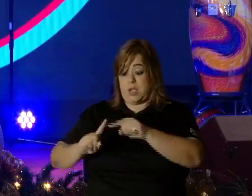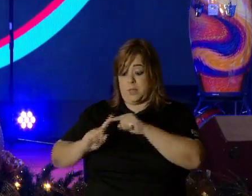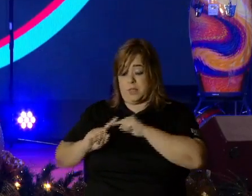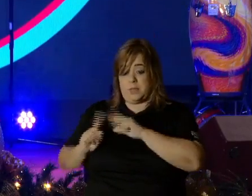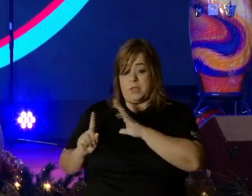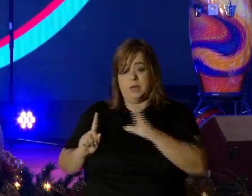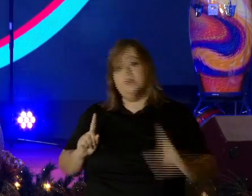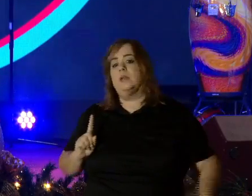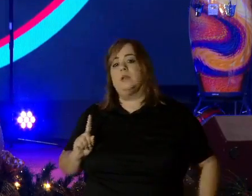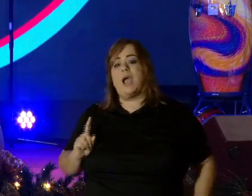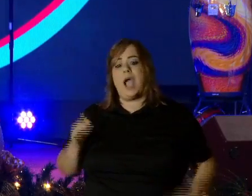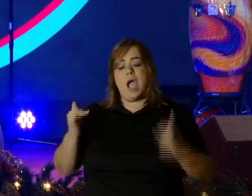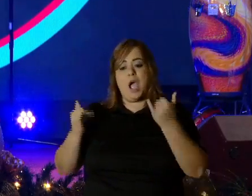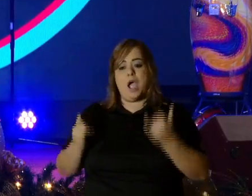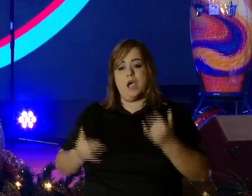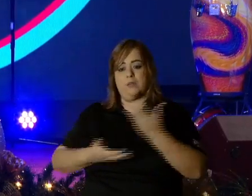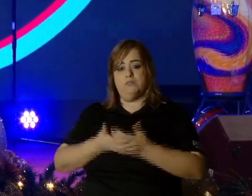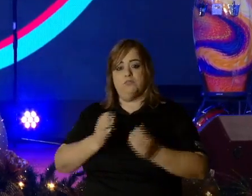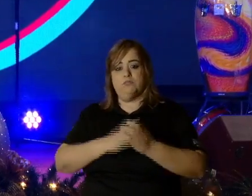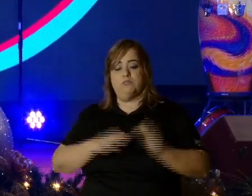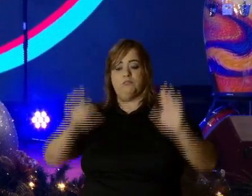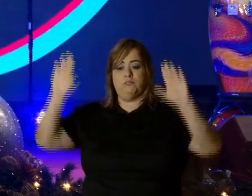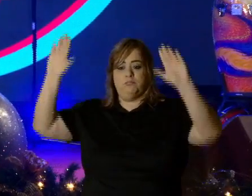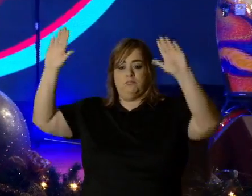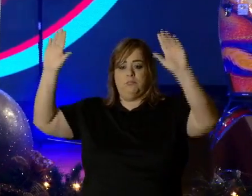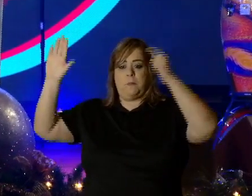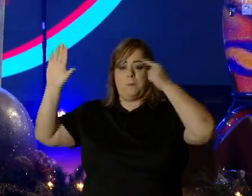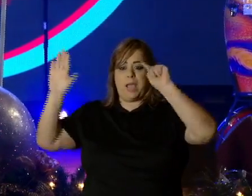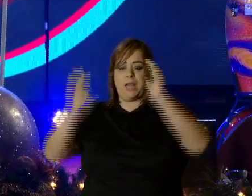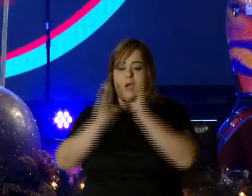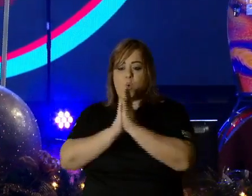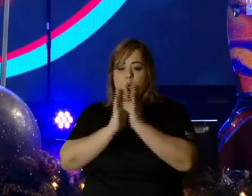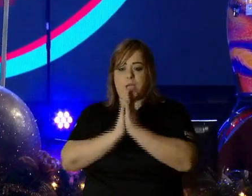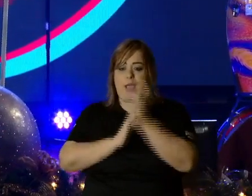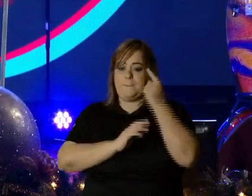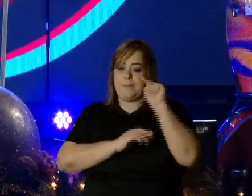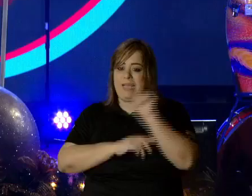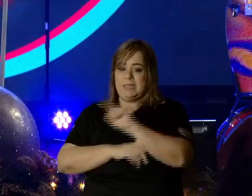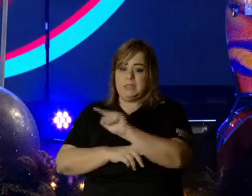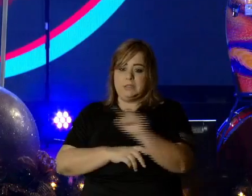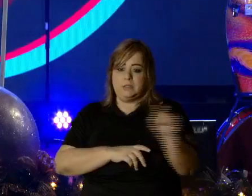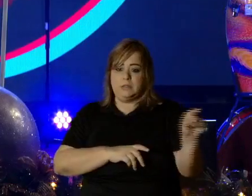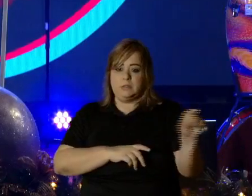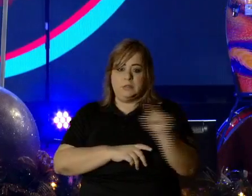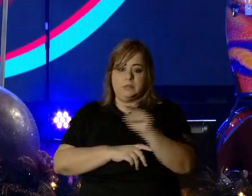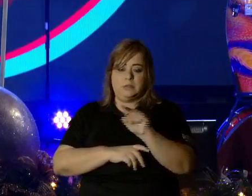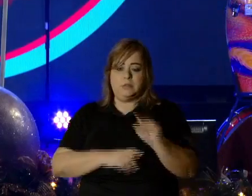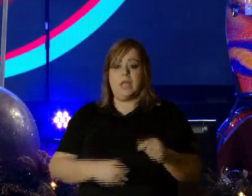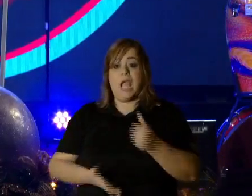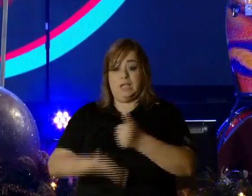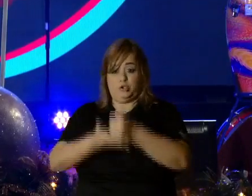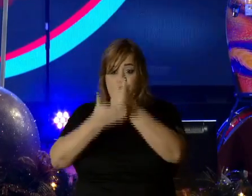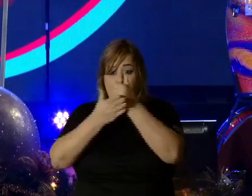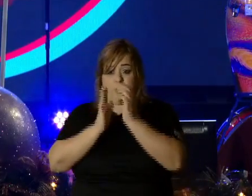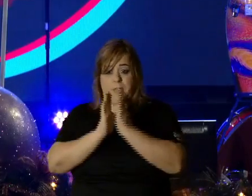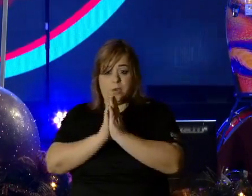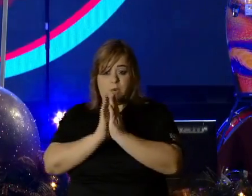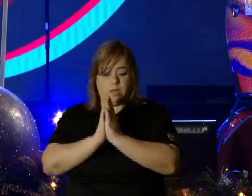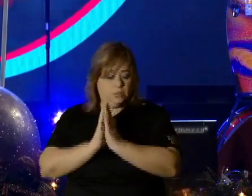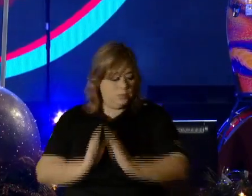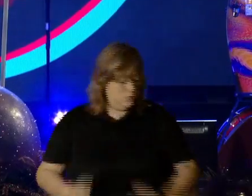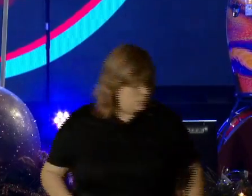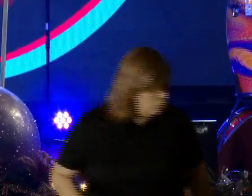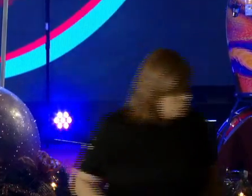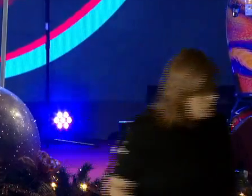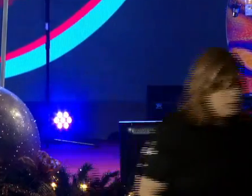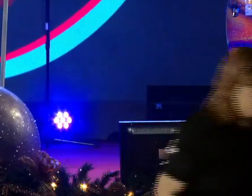Cristo, levante su mano, yo quiero orar por usted. ¿Habrá alguna vida para Jesús? Vean, ayúdenme, allá hay una hermanita con la